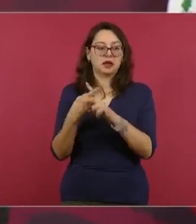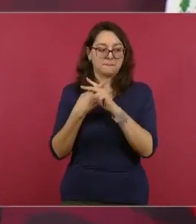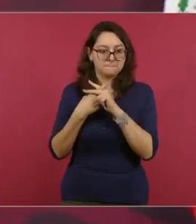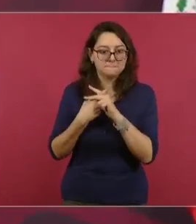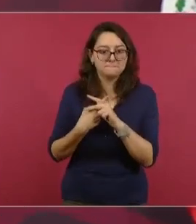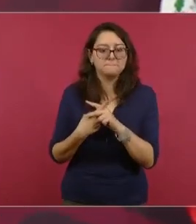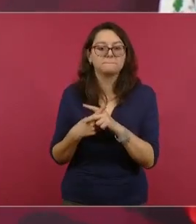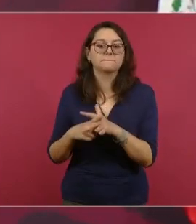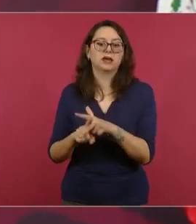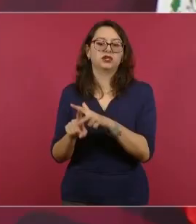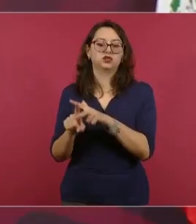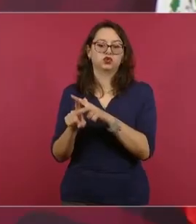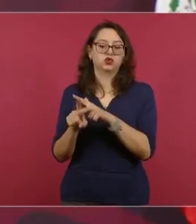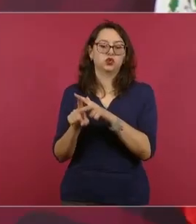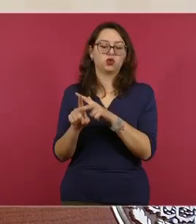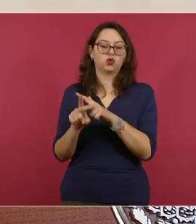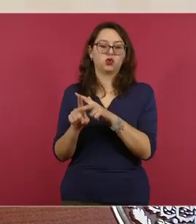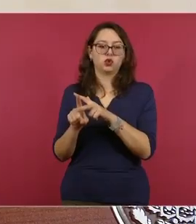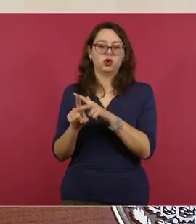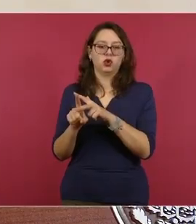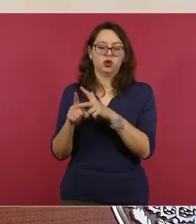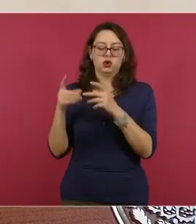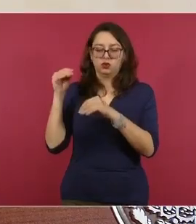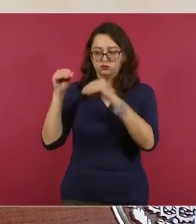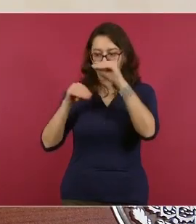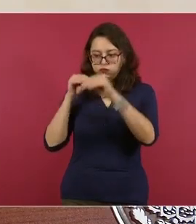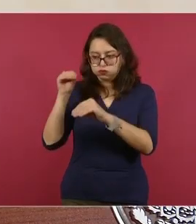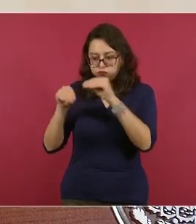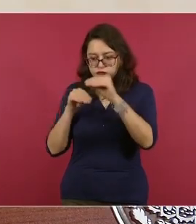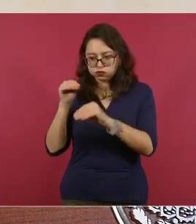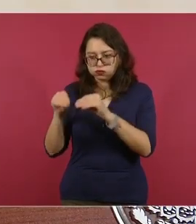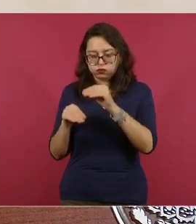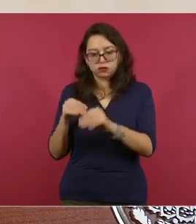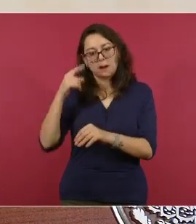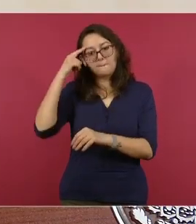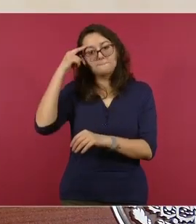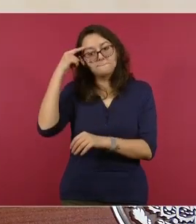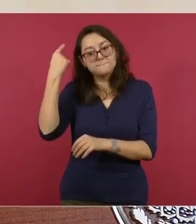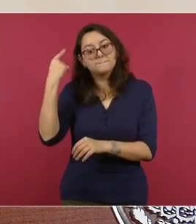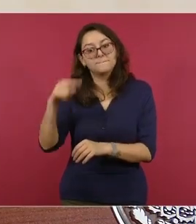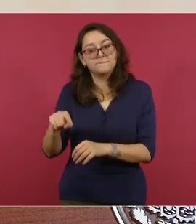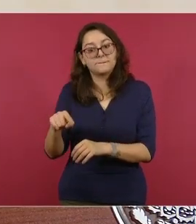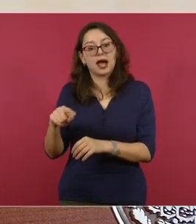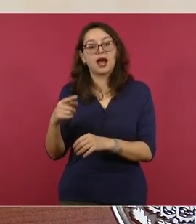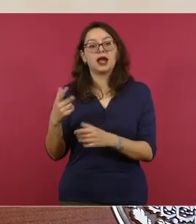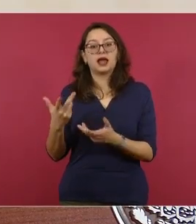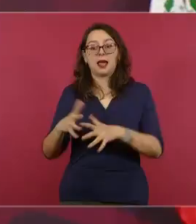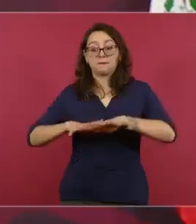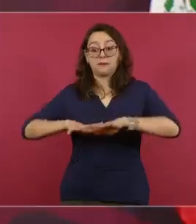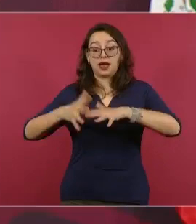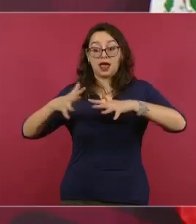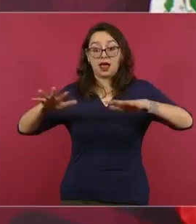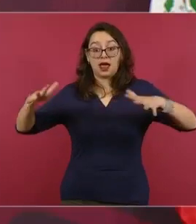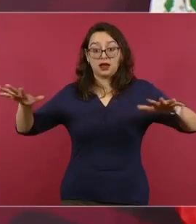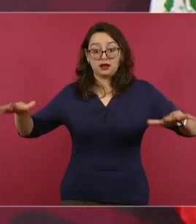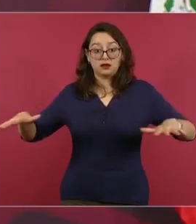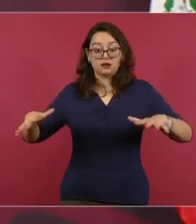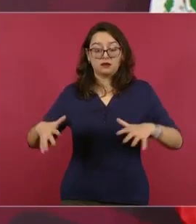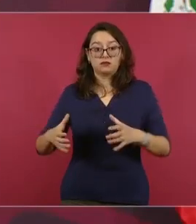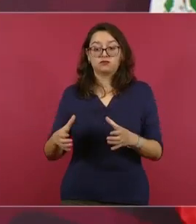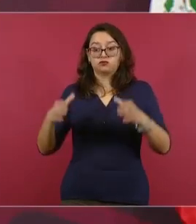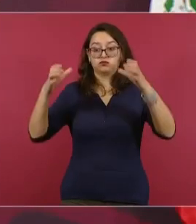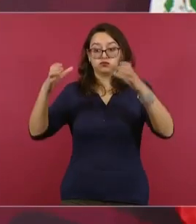terminando de fabricar los módulos marinos, son plataformas para poner